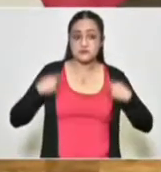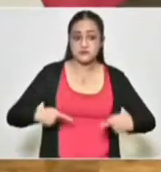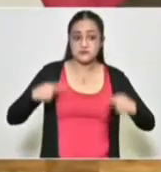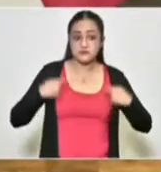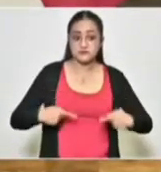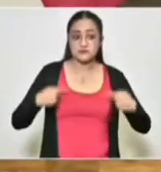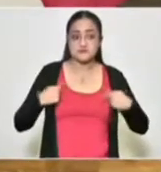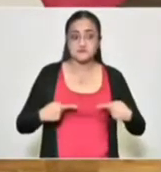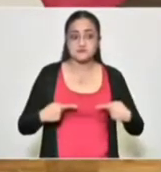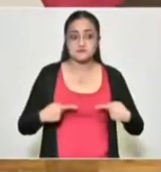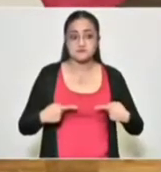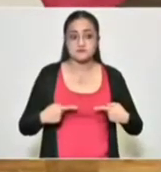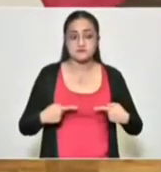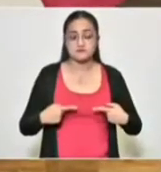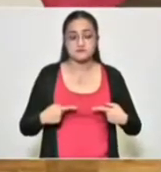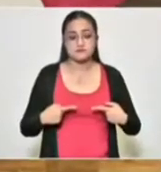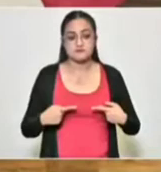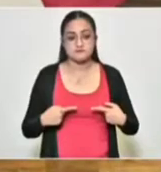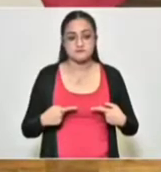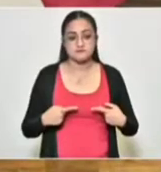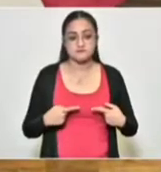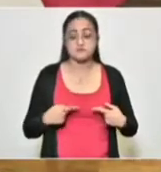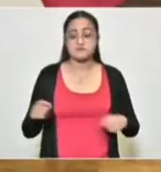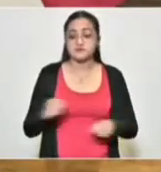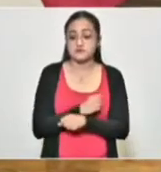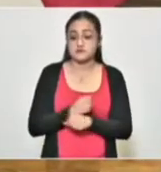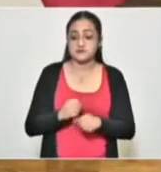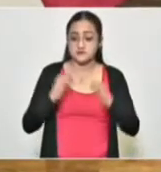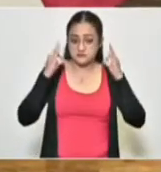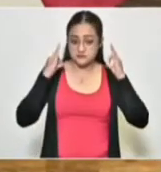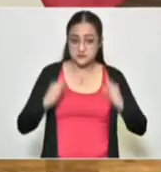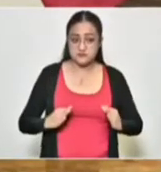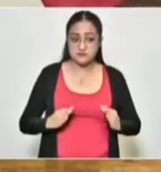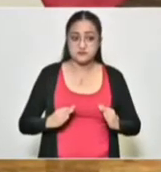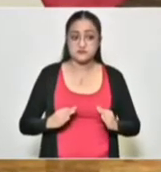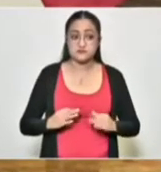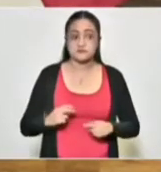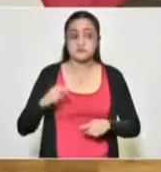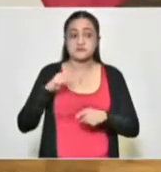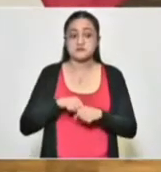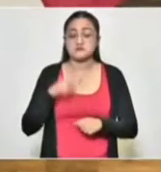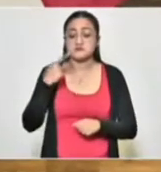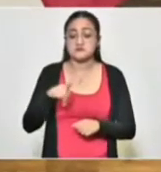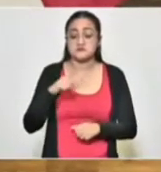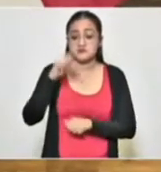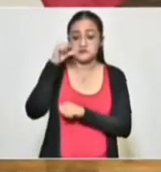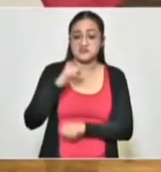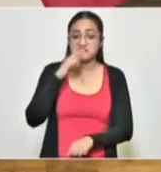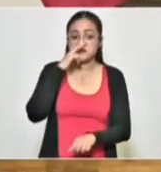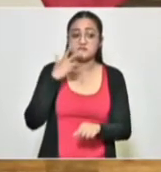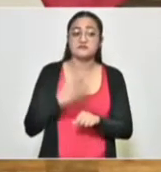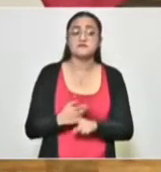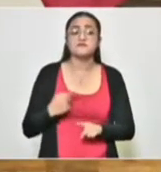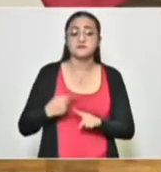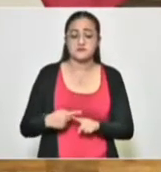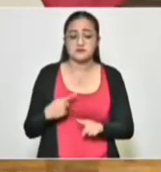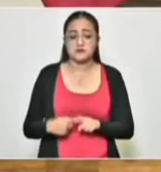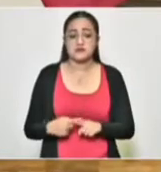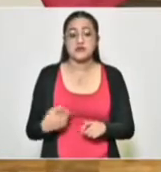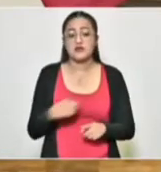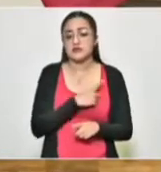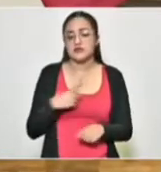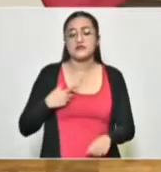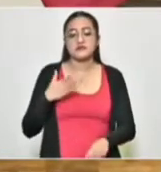las personas, la violencia física en el ejercicio de la autoridad debe